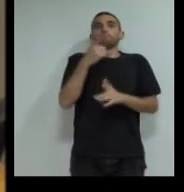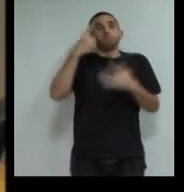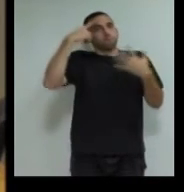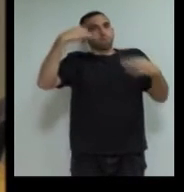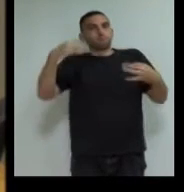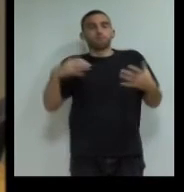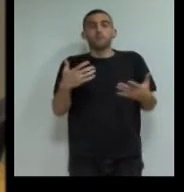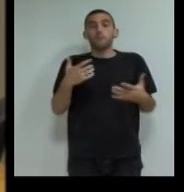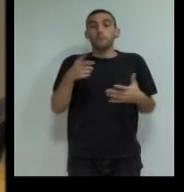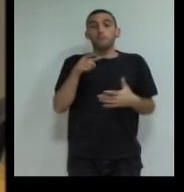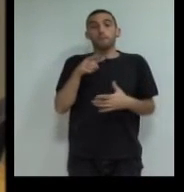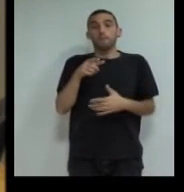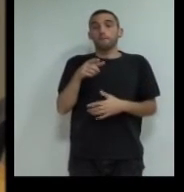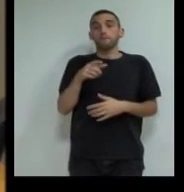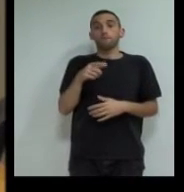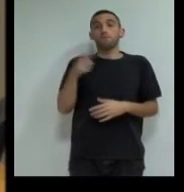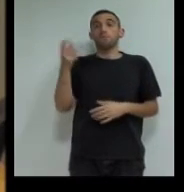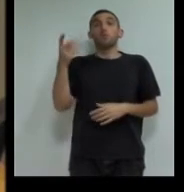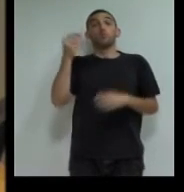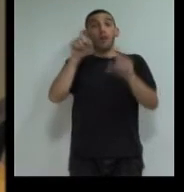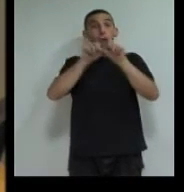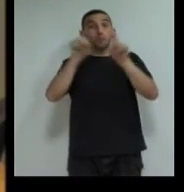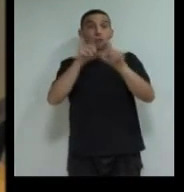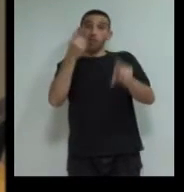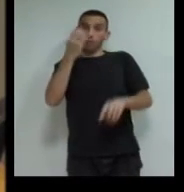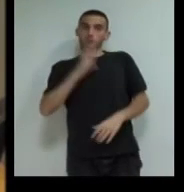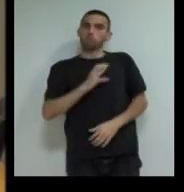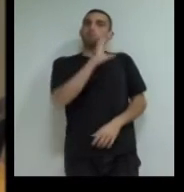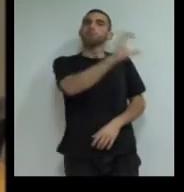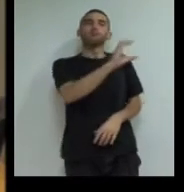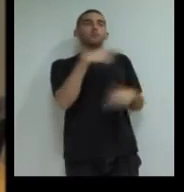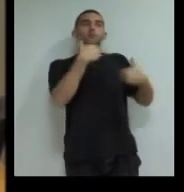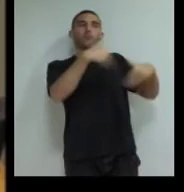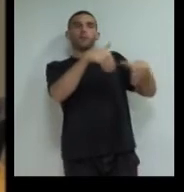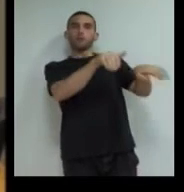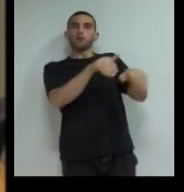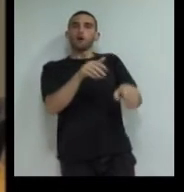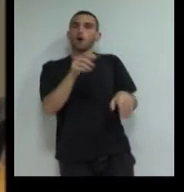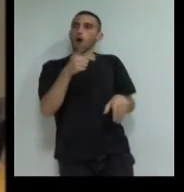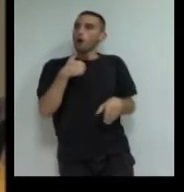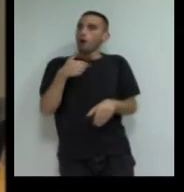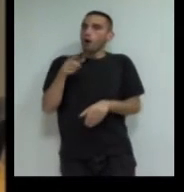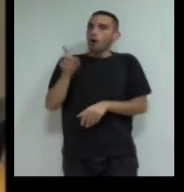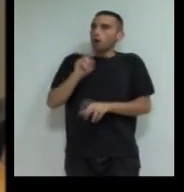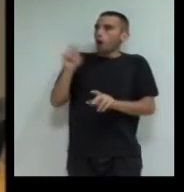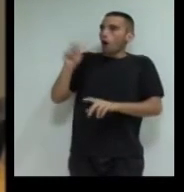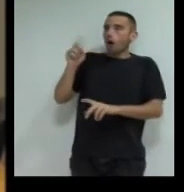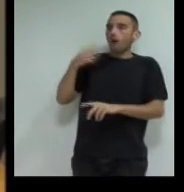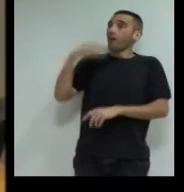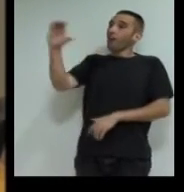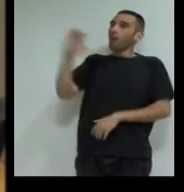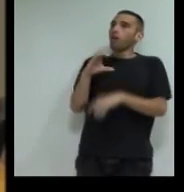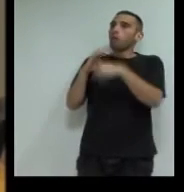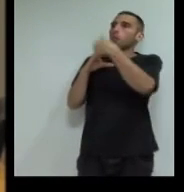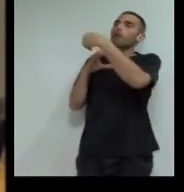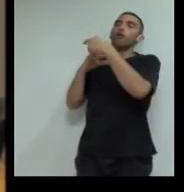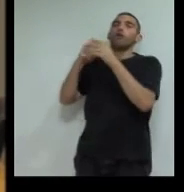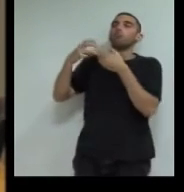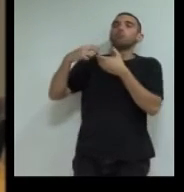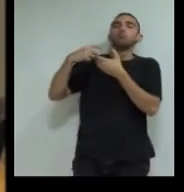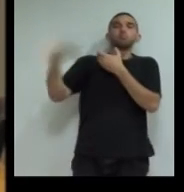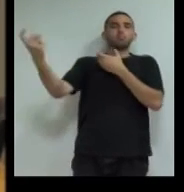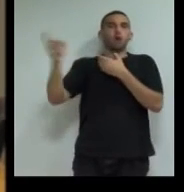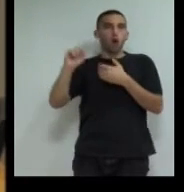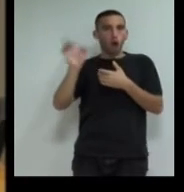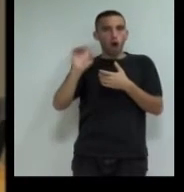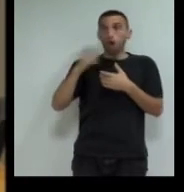es como, vale, ya te lo he puesto y déjame en paz. No, pero si no se trataba de eso, se trataba de que usted lo utilice como un activo,